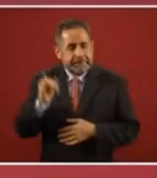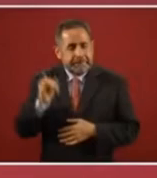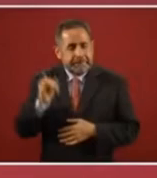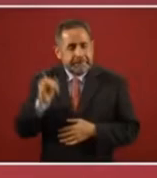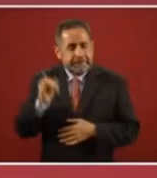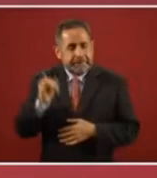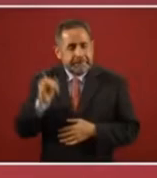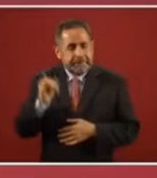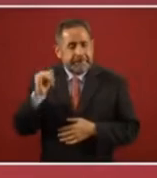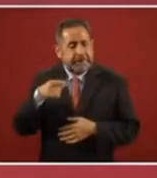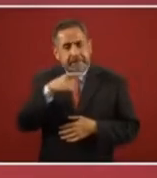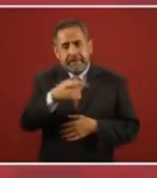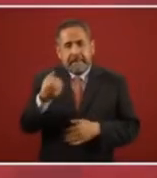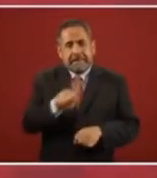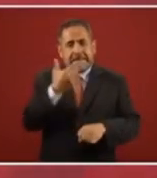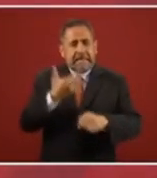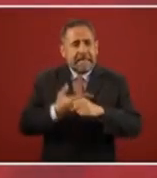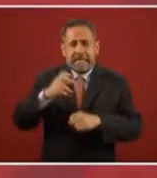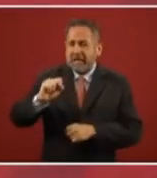etcétera